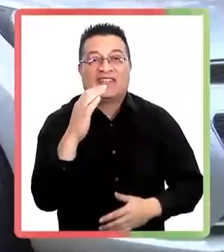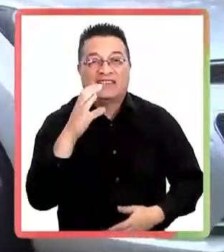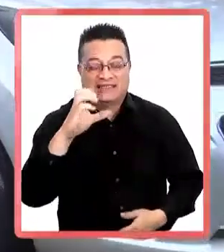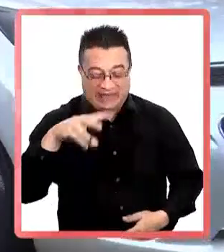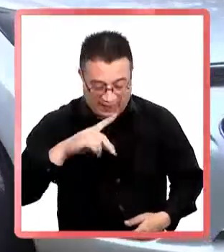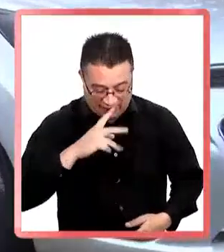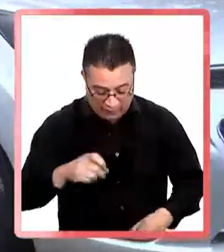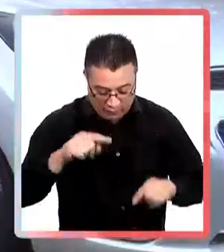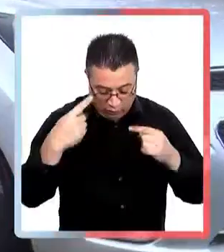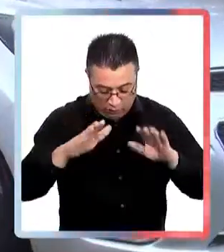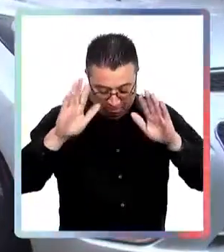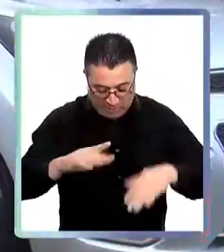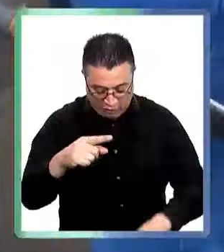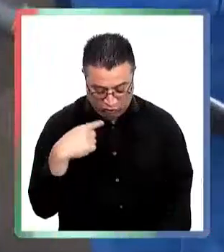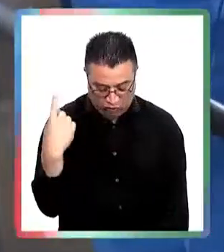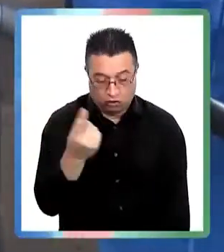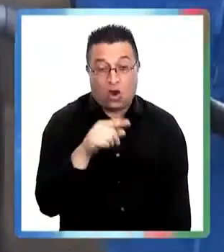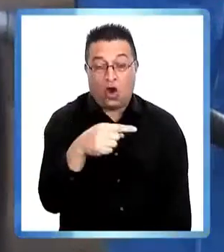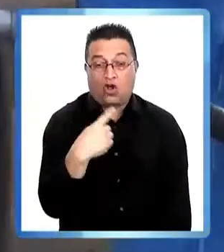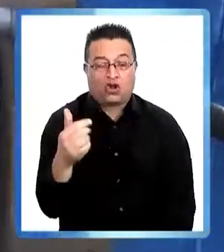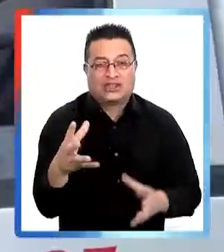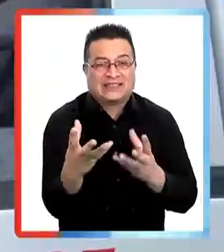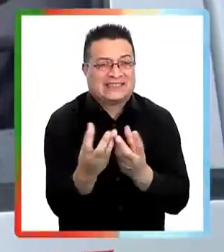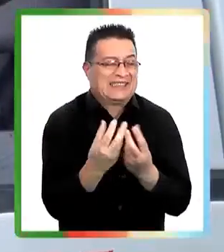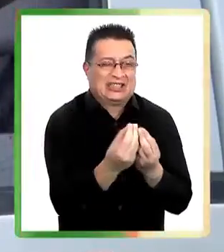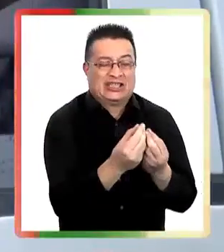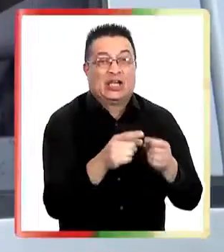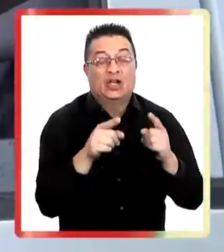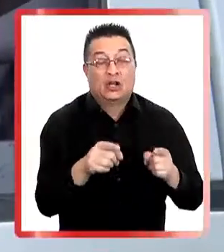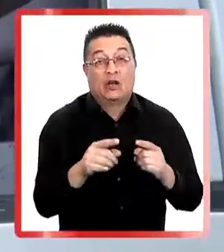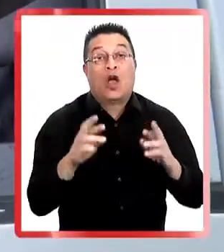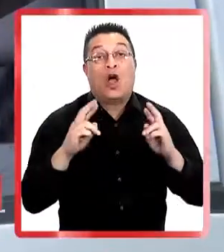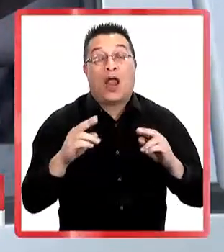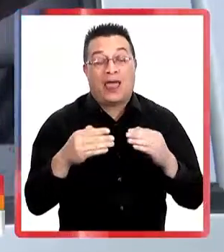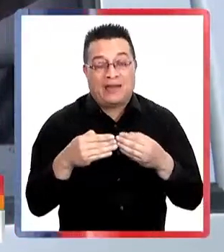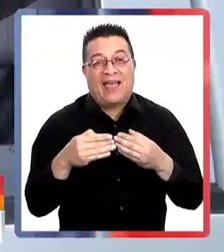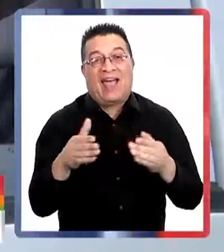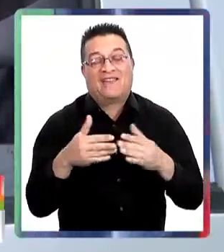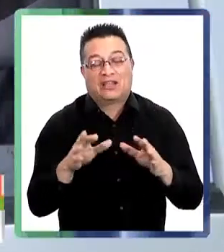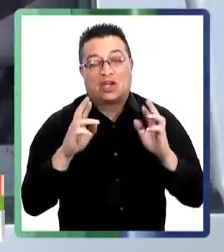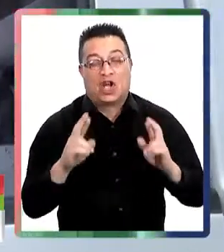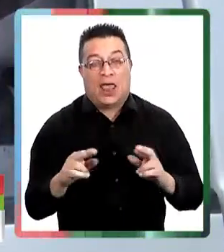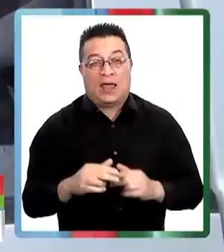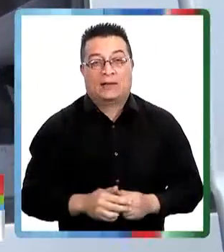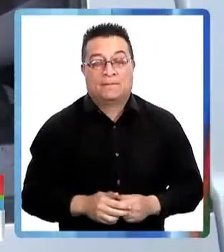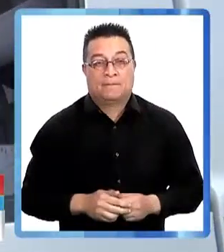Vicente. Colapsaba total, por todas partes está todo lleno, así que puta, ojalá que se arregle todo esto.